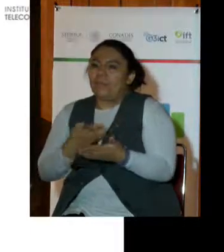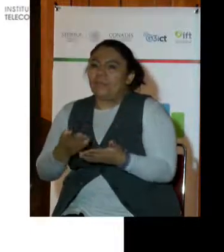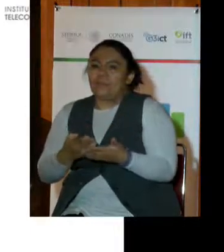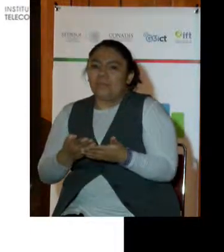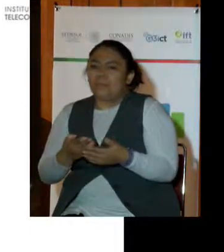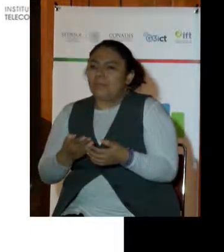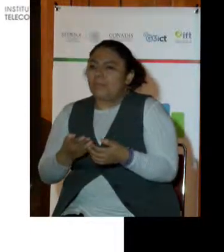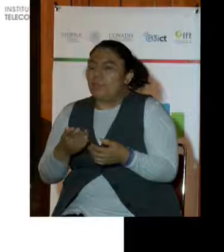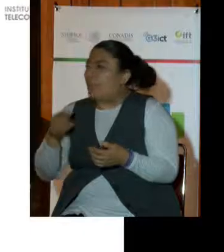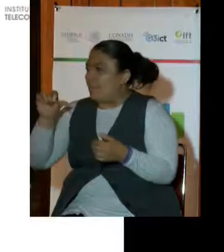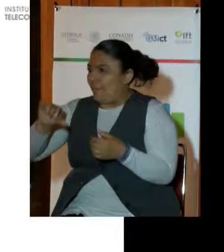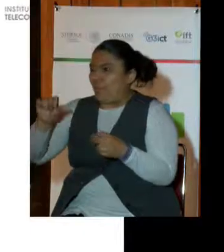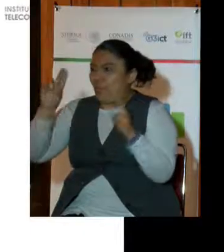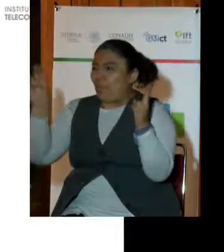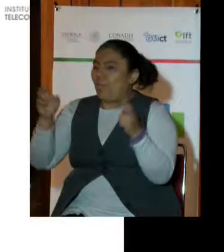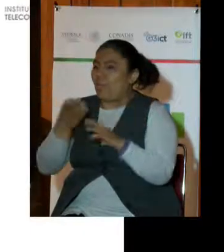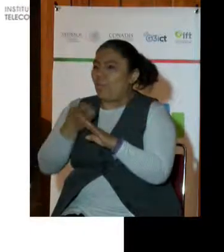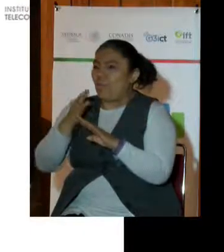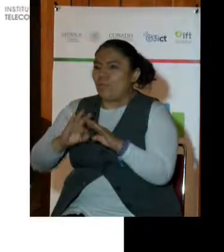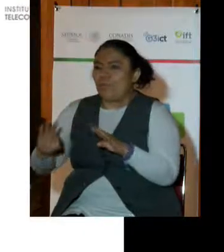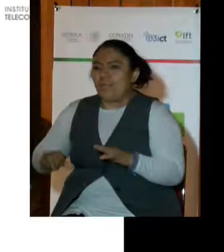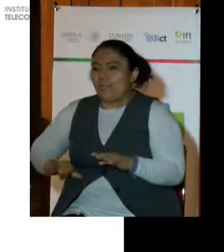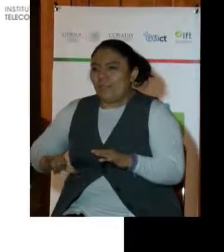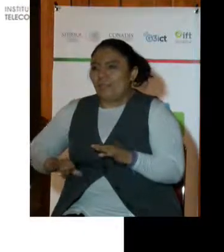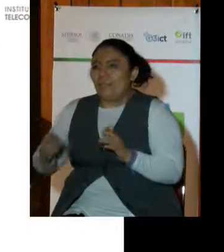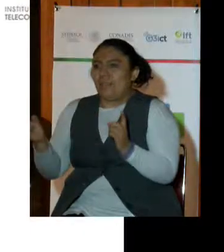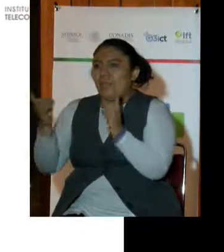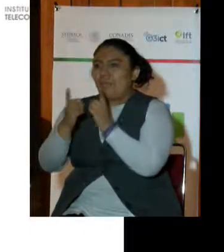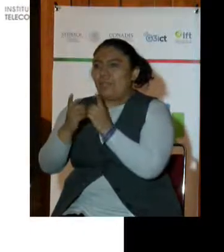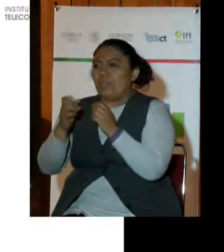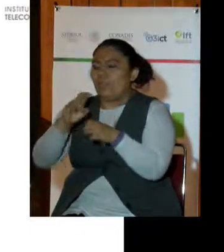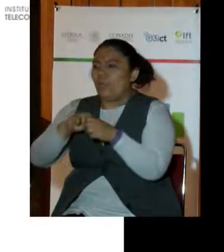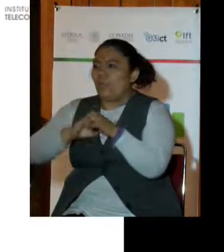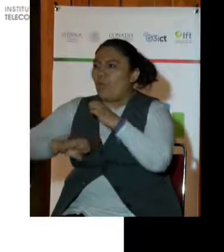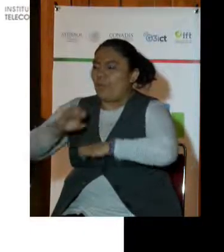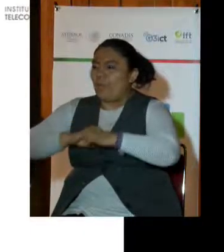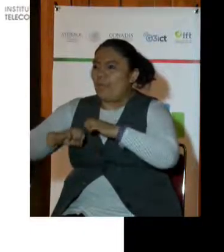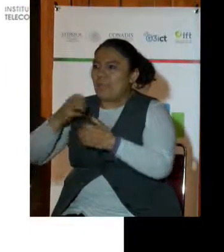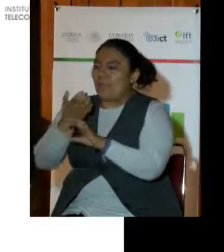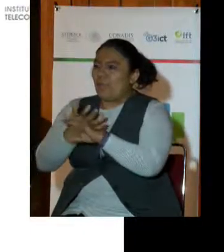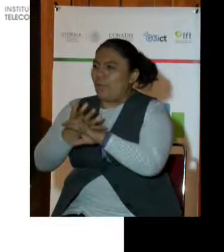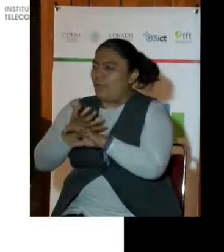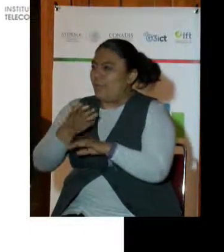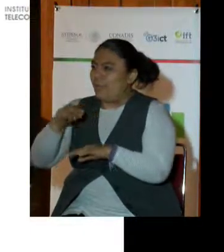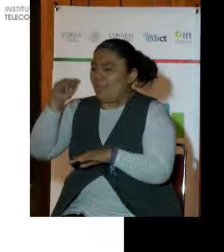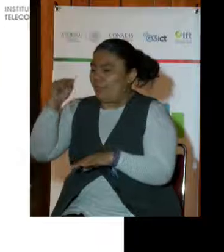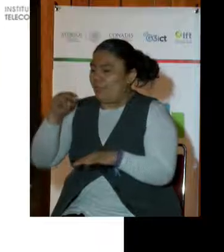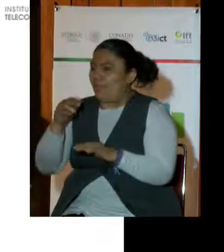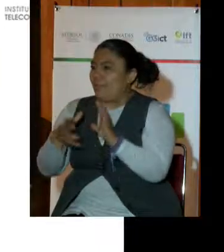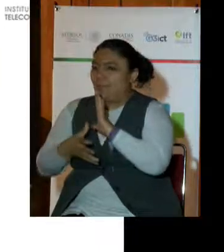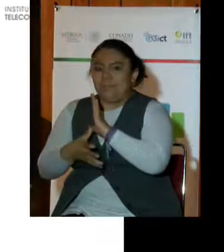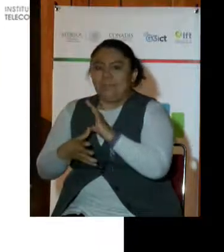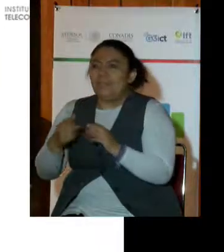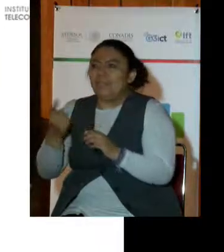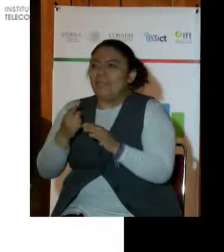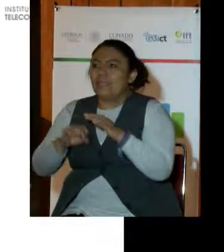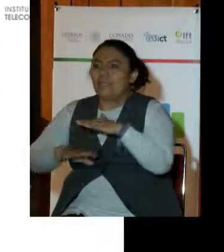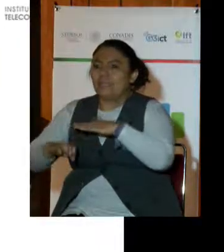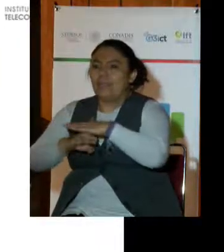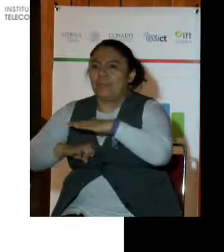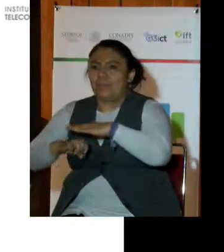tema que interesante. Encontré en una empresa norteamericana que también acaba de establecerse en México, pero